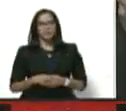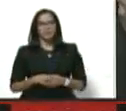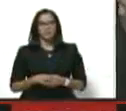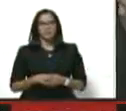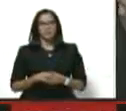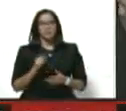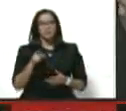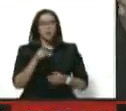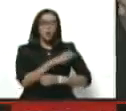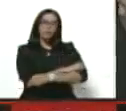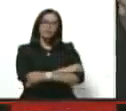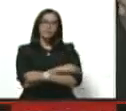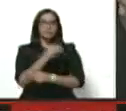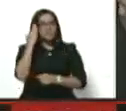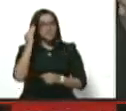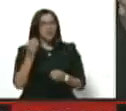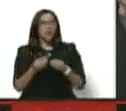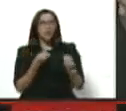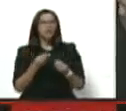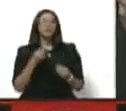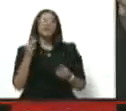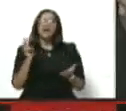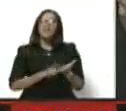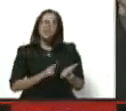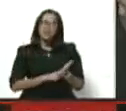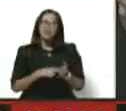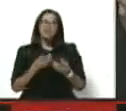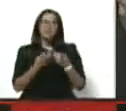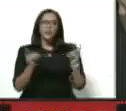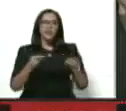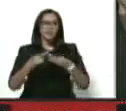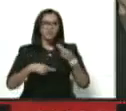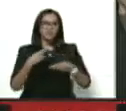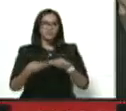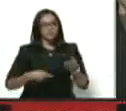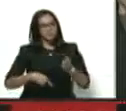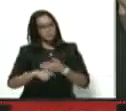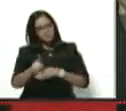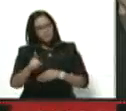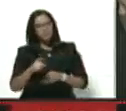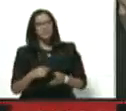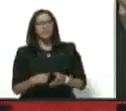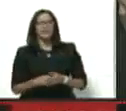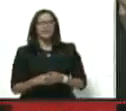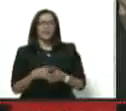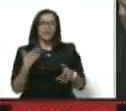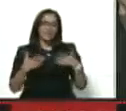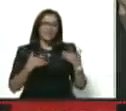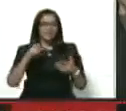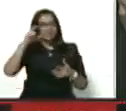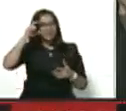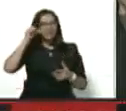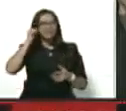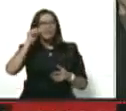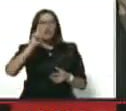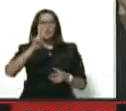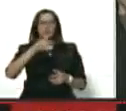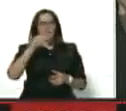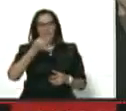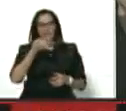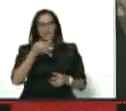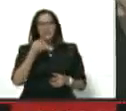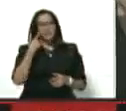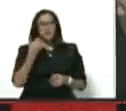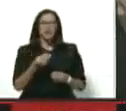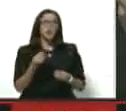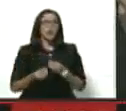es opositor y quiere saber cómo se hace una verdadera democracia revolucionaria, vaya a los eventos del día sábado a las 2 de la tarde para que vea